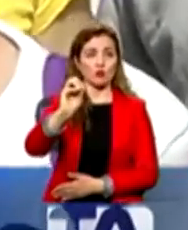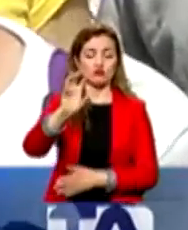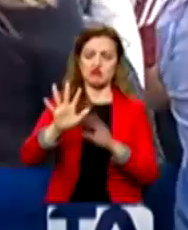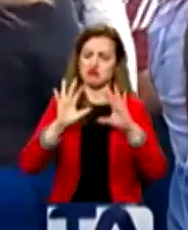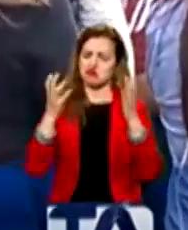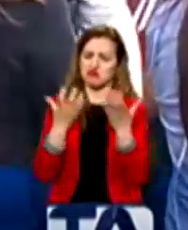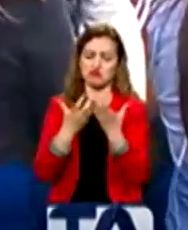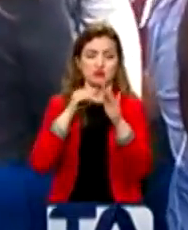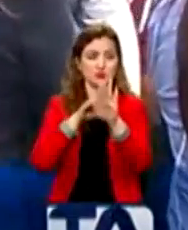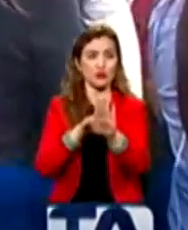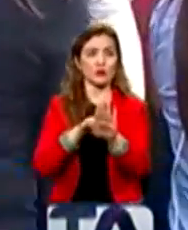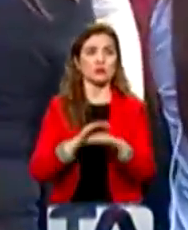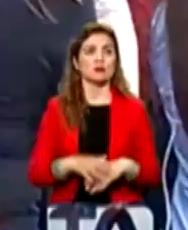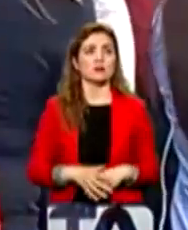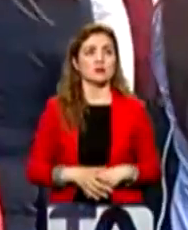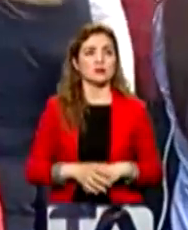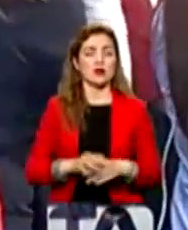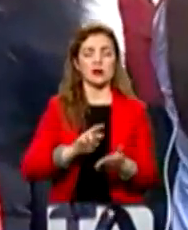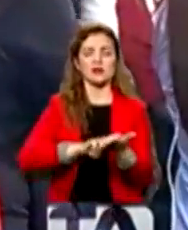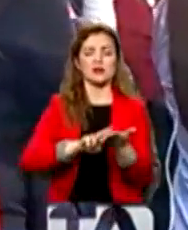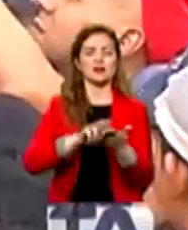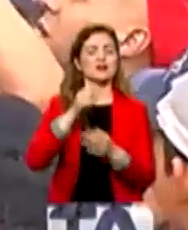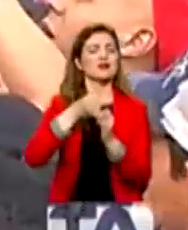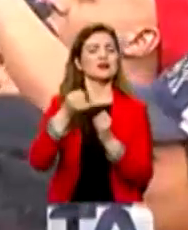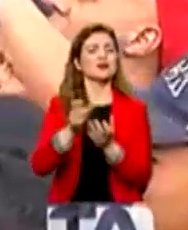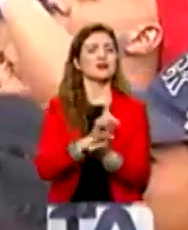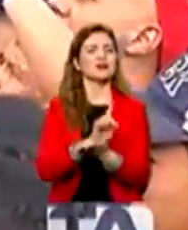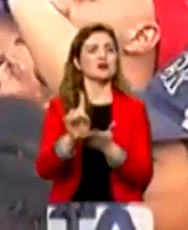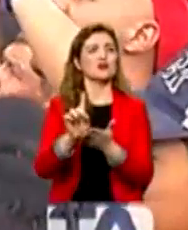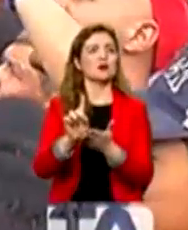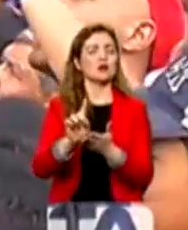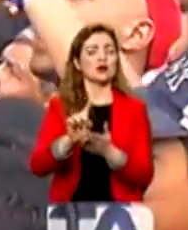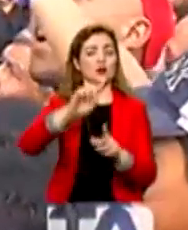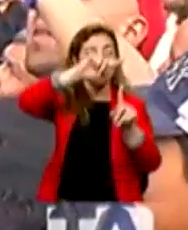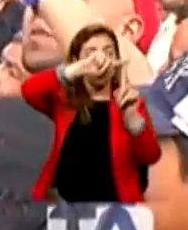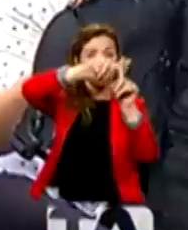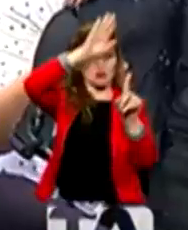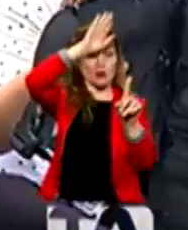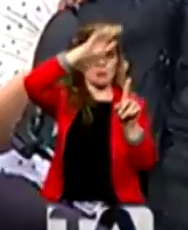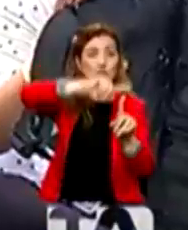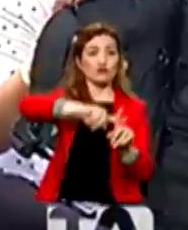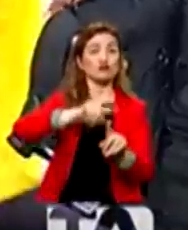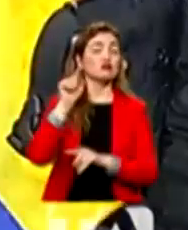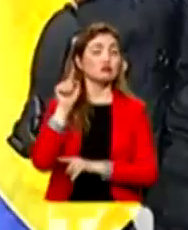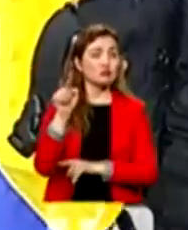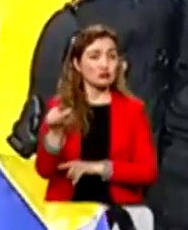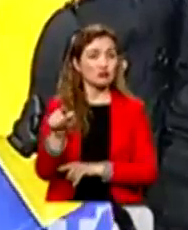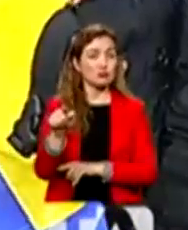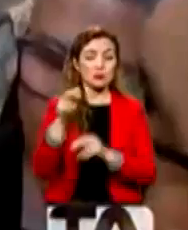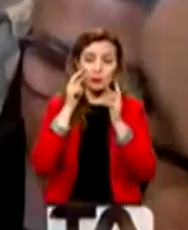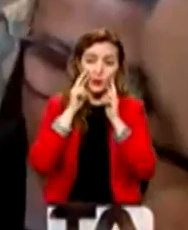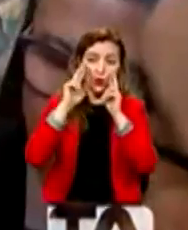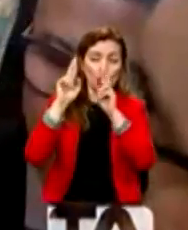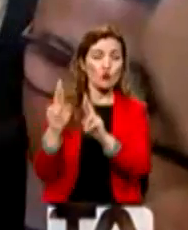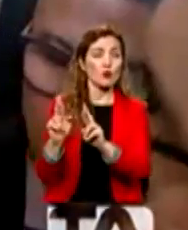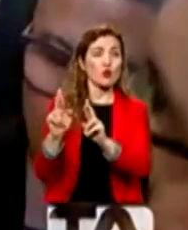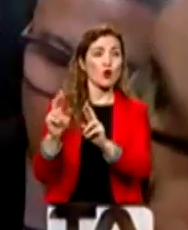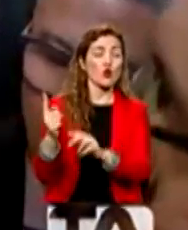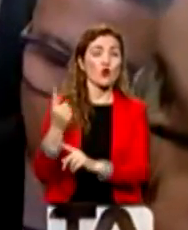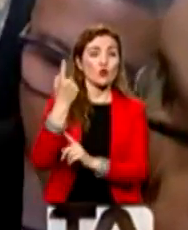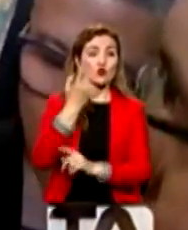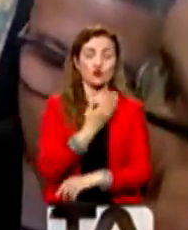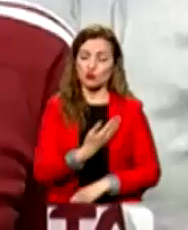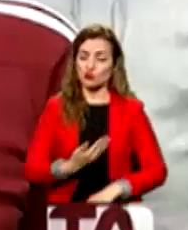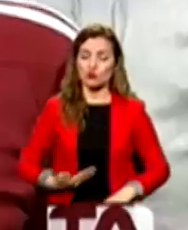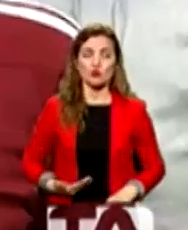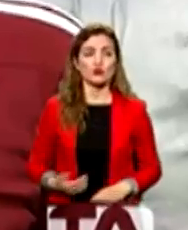respaldándolo. Por eso se reunieron este fin de semana en la Cruz del Papa para desde allí reconocerlo como su único